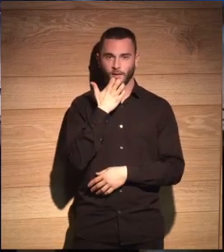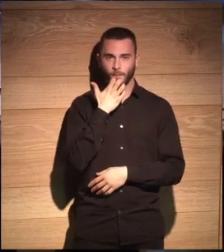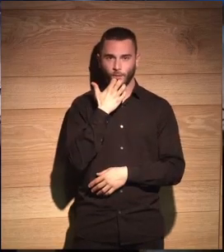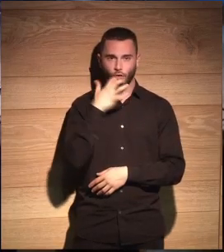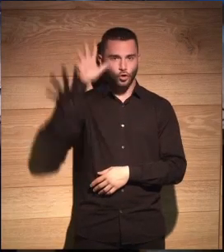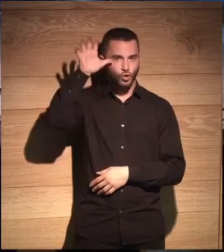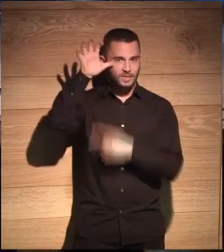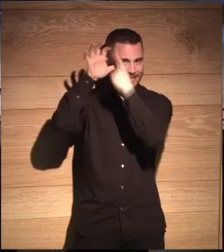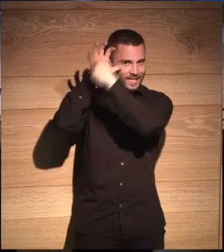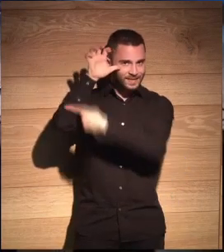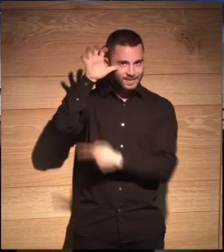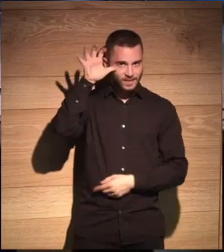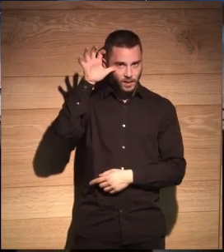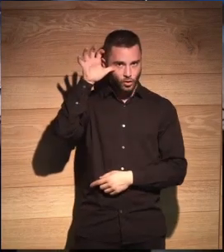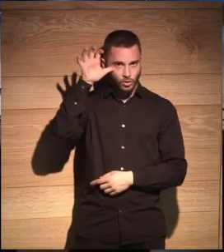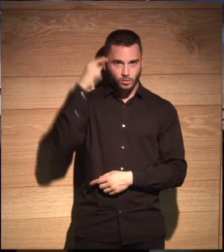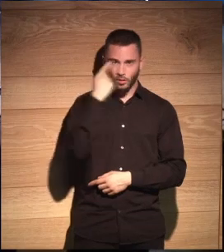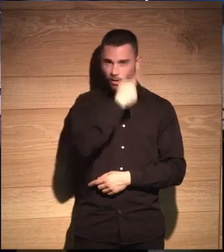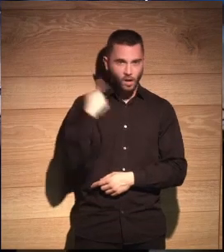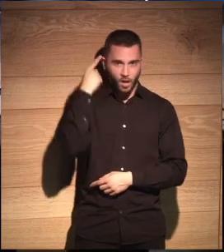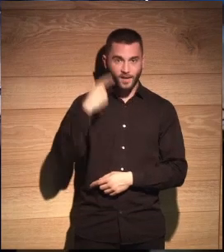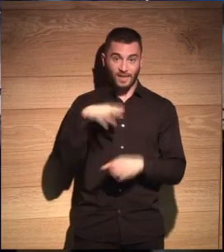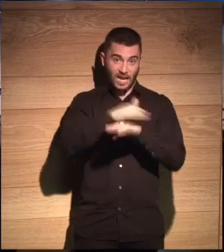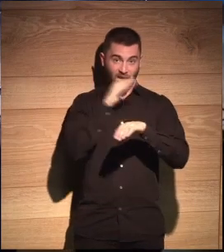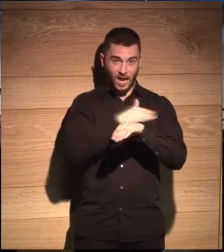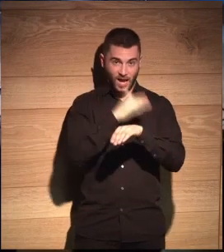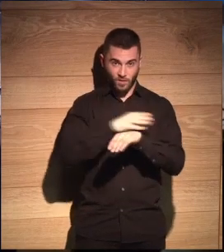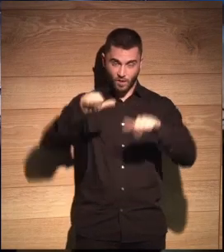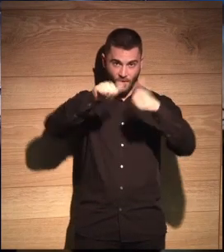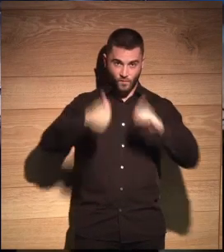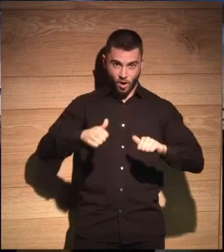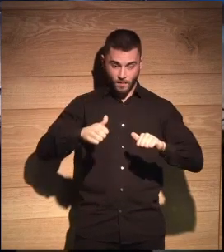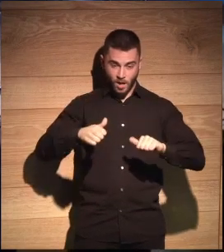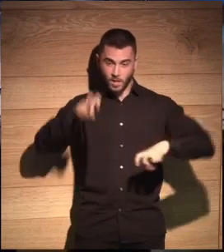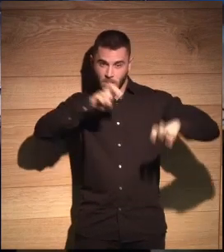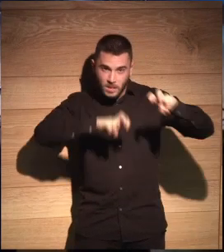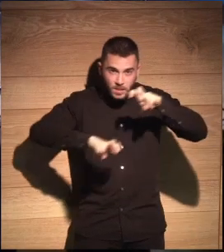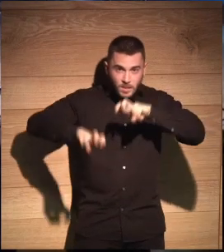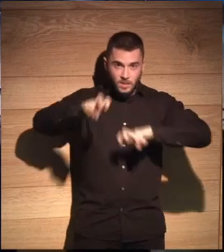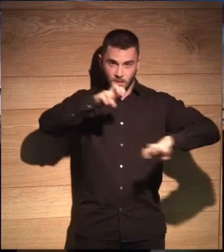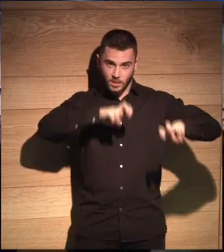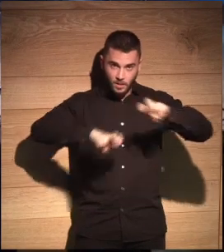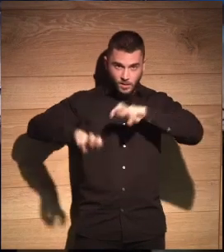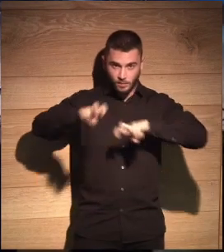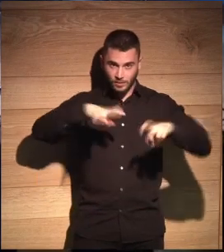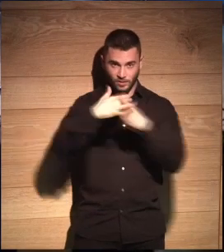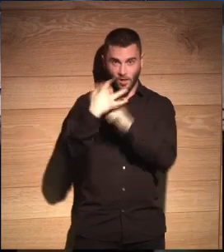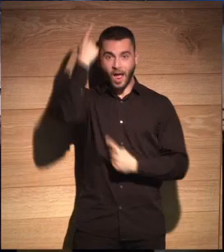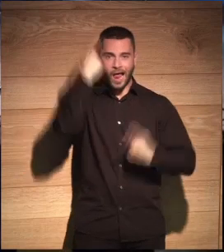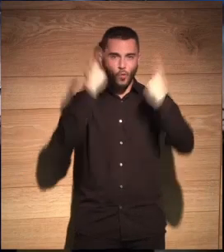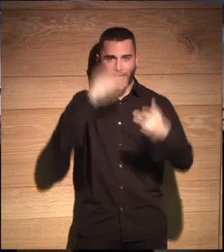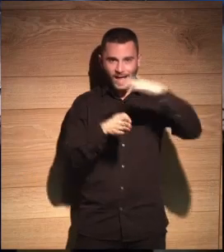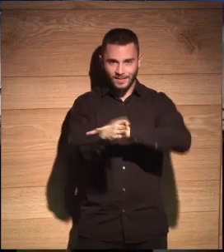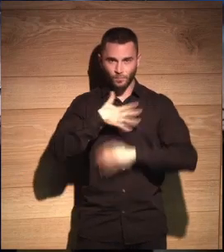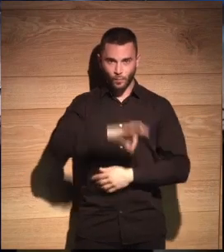gato, que es un modo de exploración especial en el que podemos entrar en determinados momentos y de ese